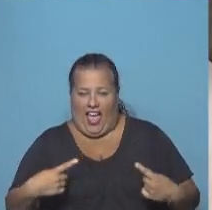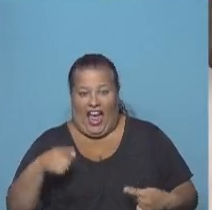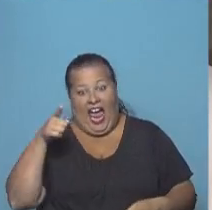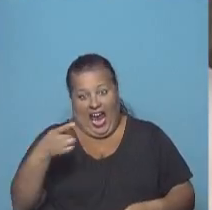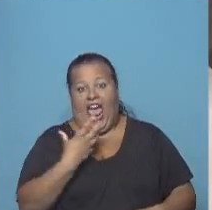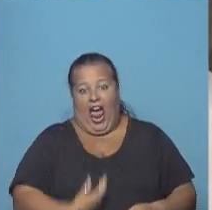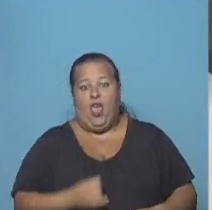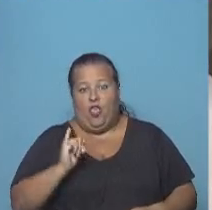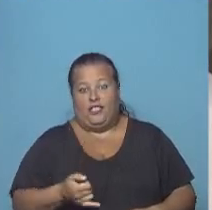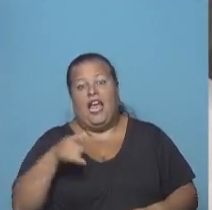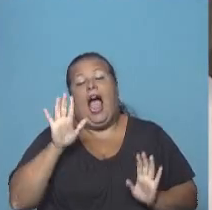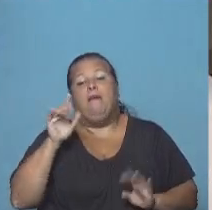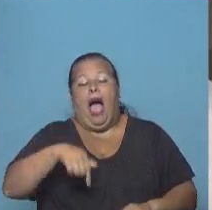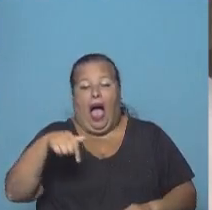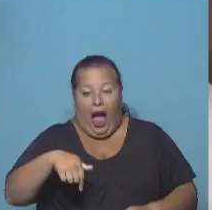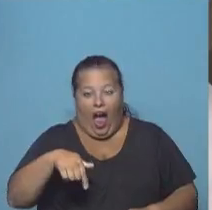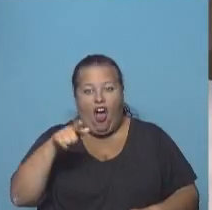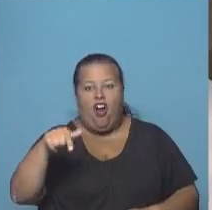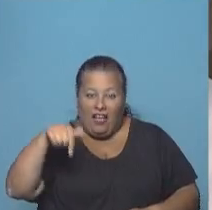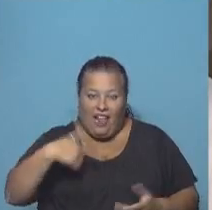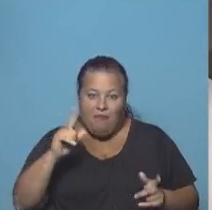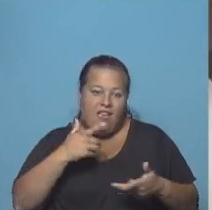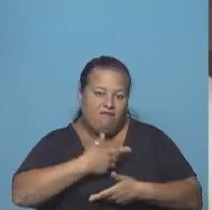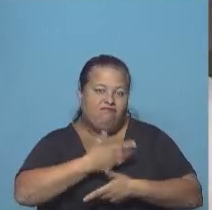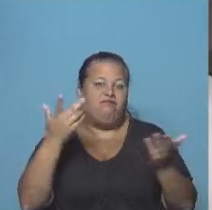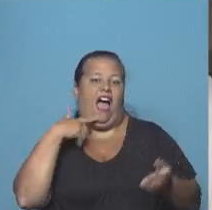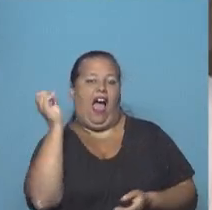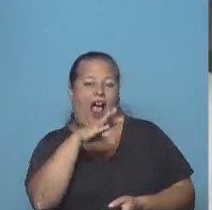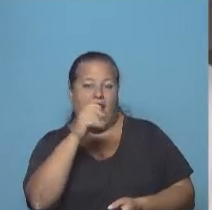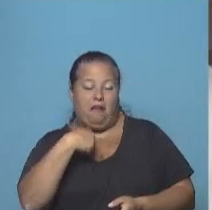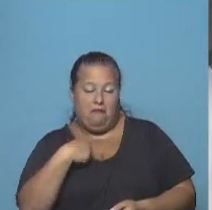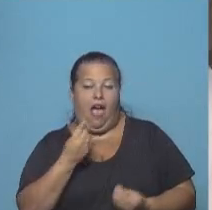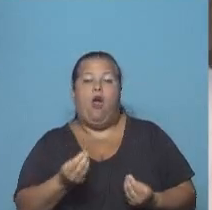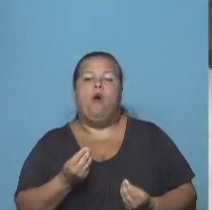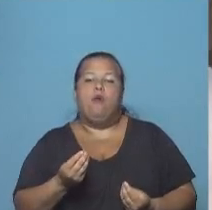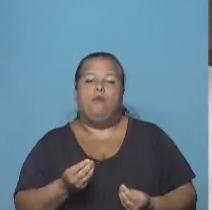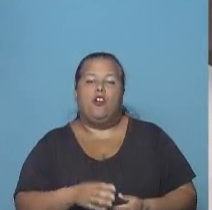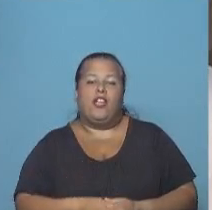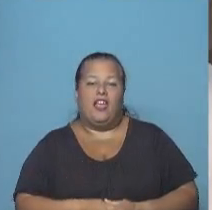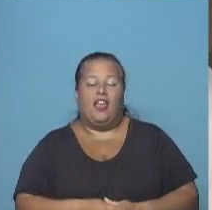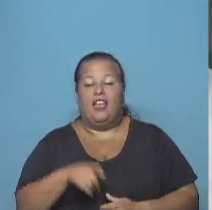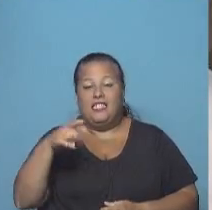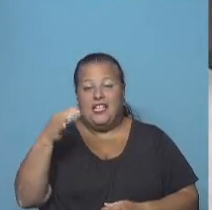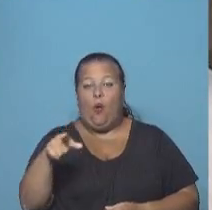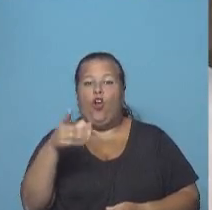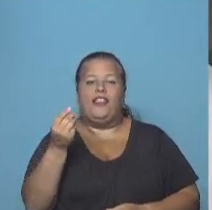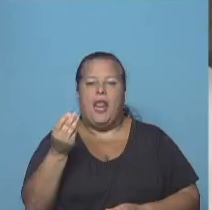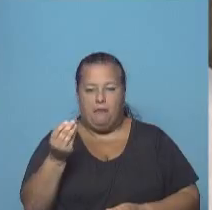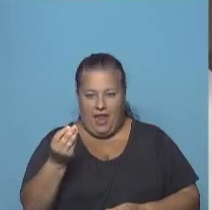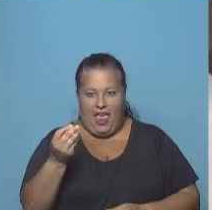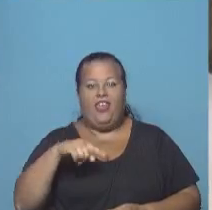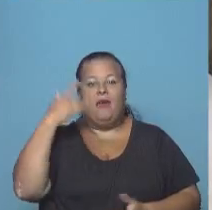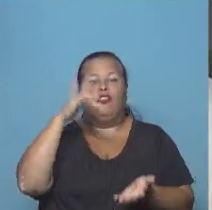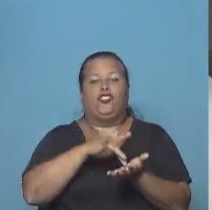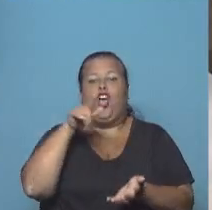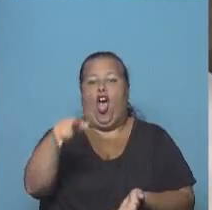sentido alivio y Quizá ahora sale También a este desprestigio porque tendrá temores de que le llegue